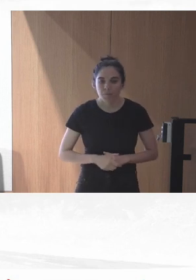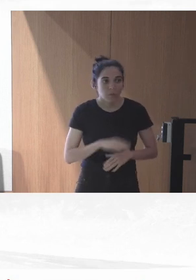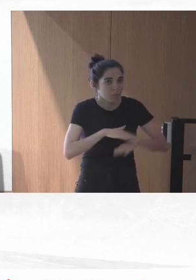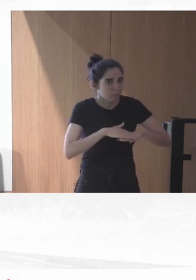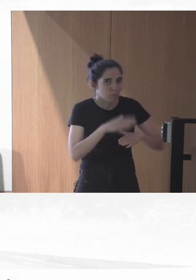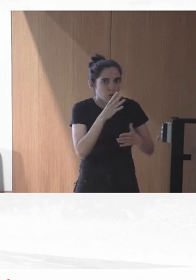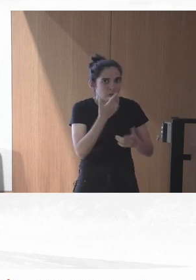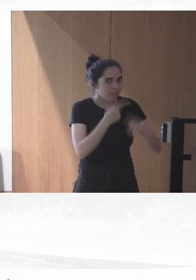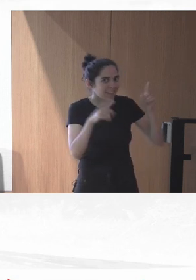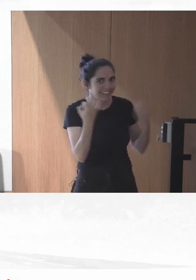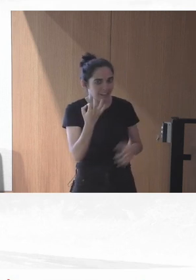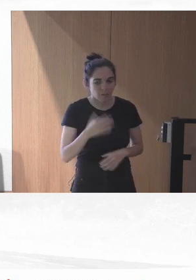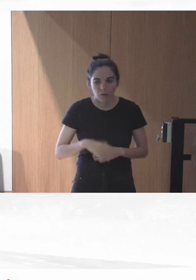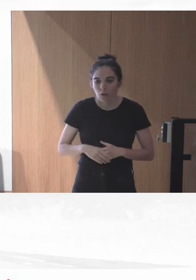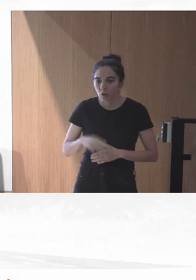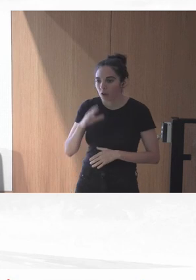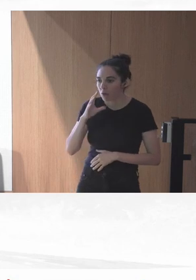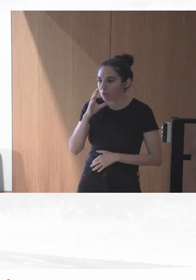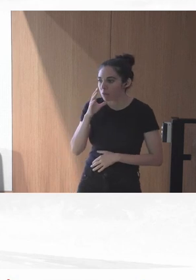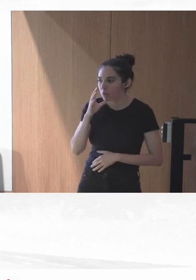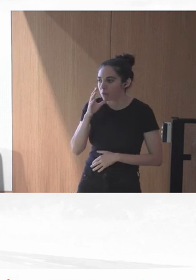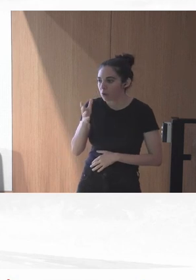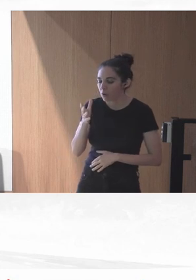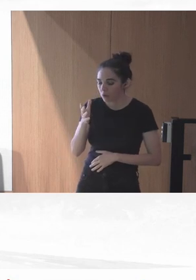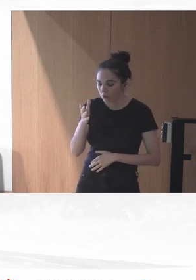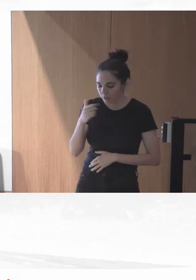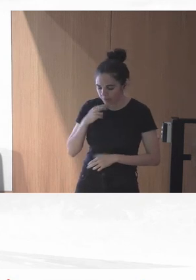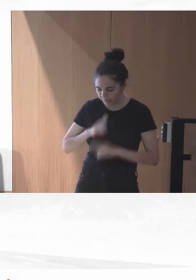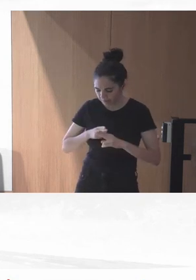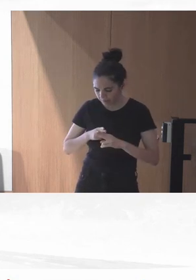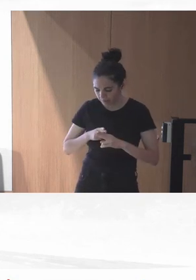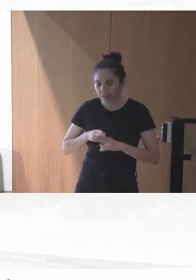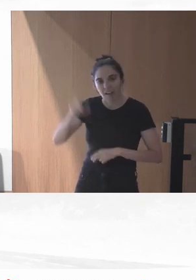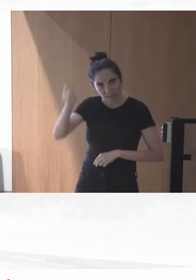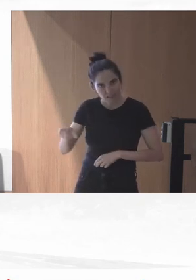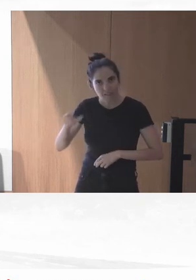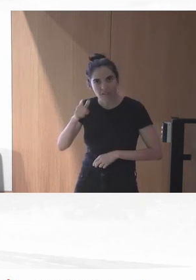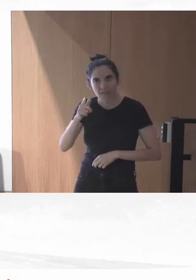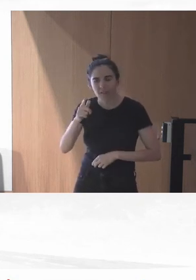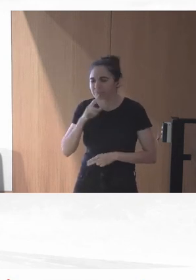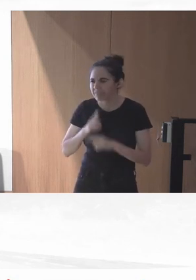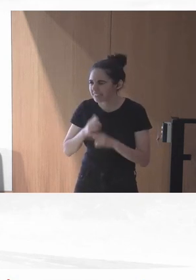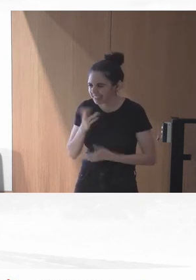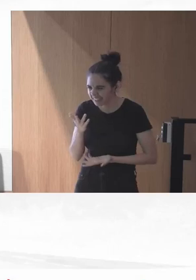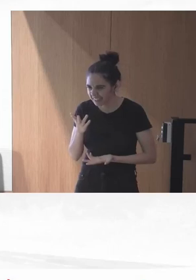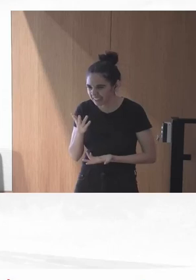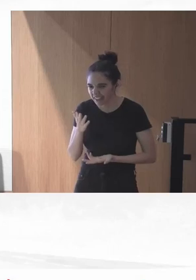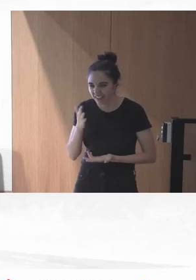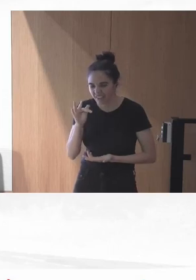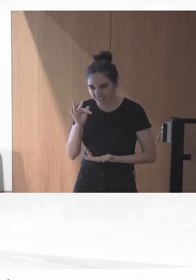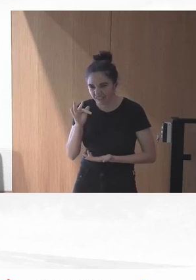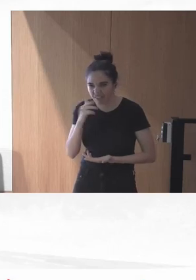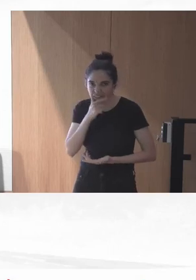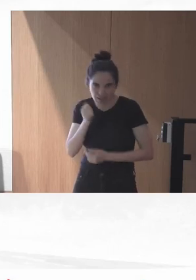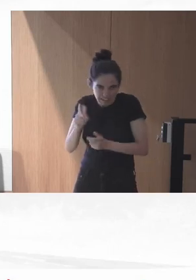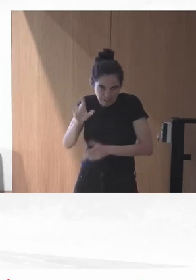¿Qué diferencias hubo? Pues porque estaba la... ¿Cómo era? La facilitadora. ¿Cómo? Facilitadora. Esto, y